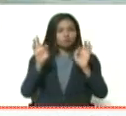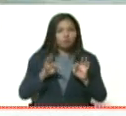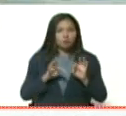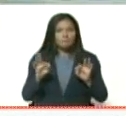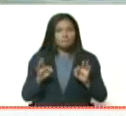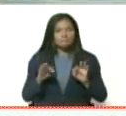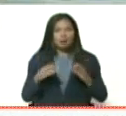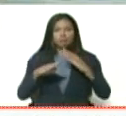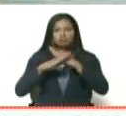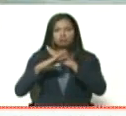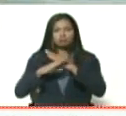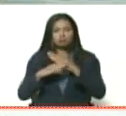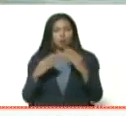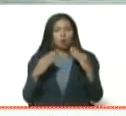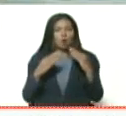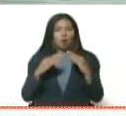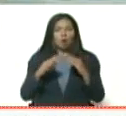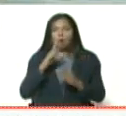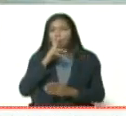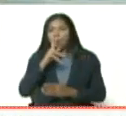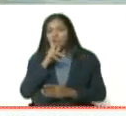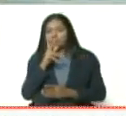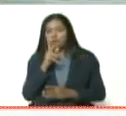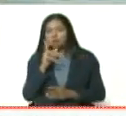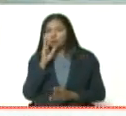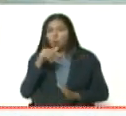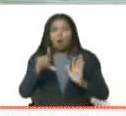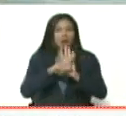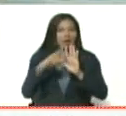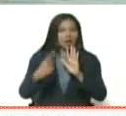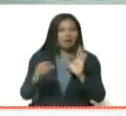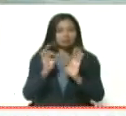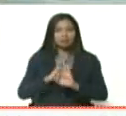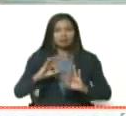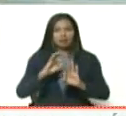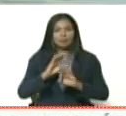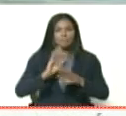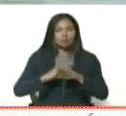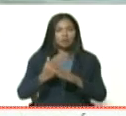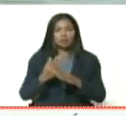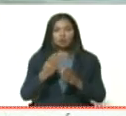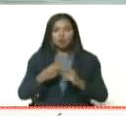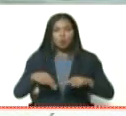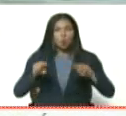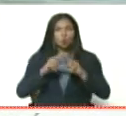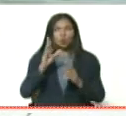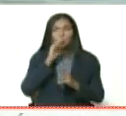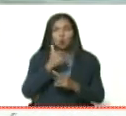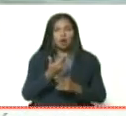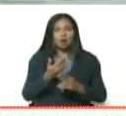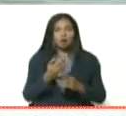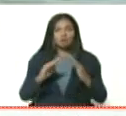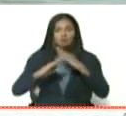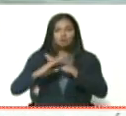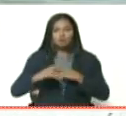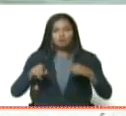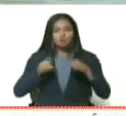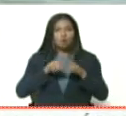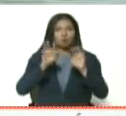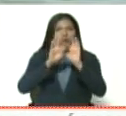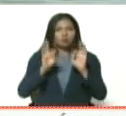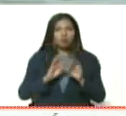de sanciones y de bloqueo criminal, ilegal, porque no es Naciones Unidas. Son sanciones